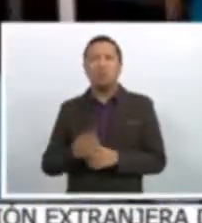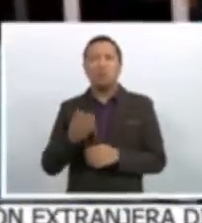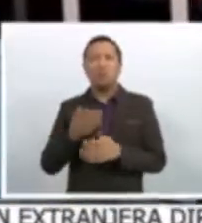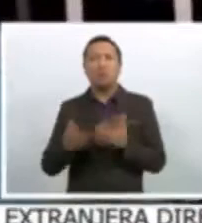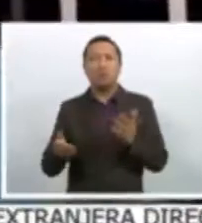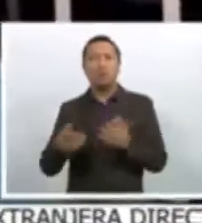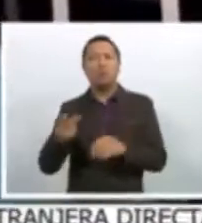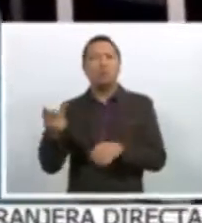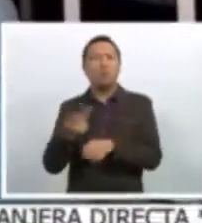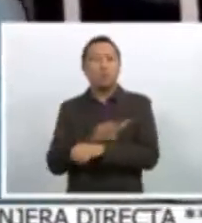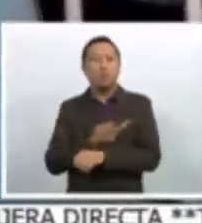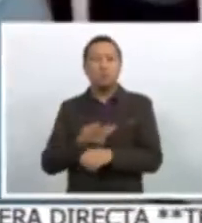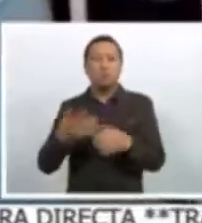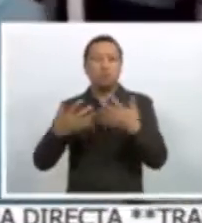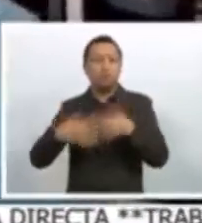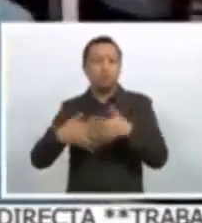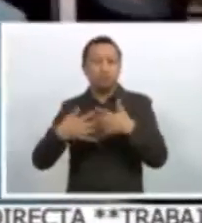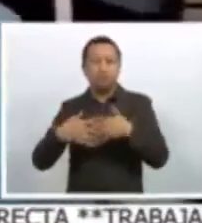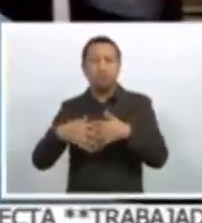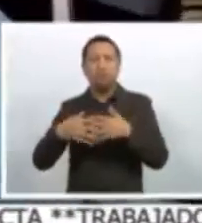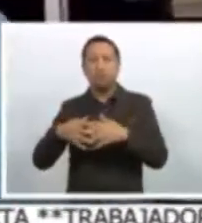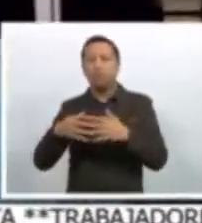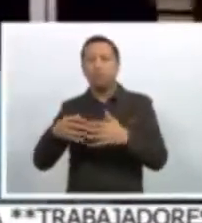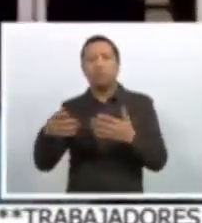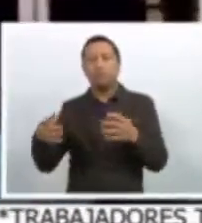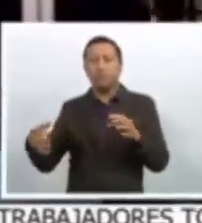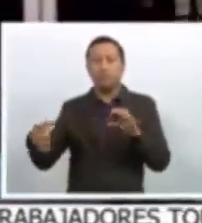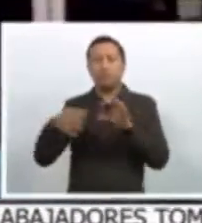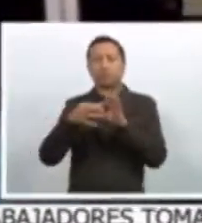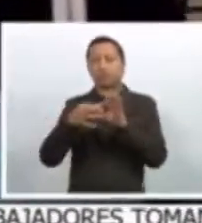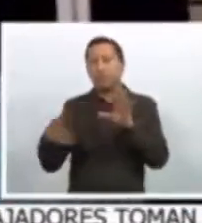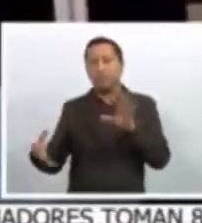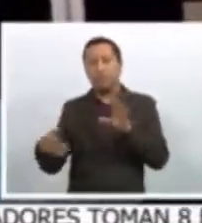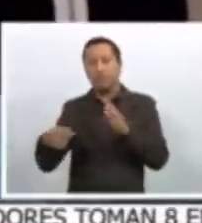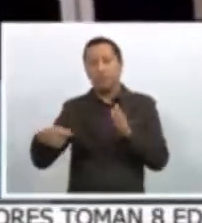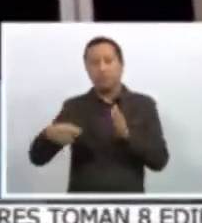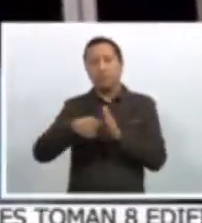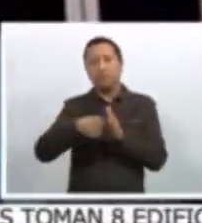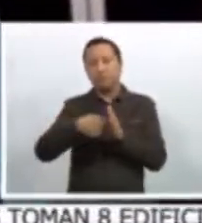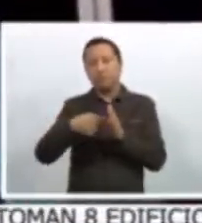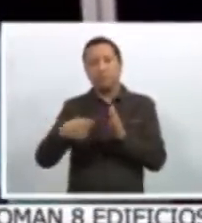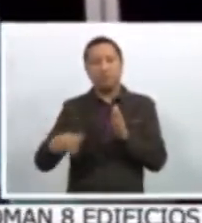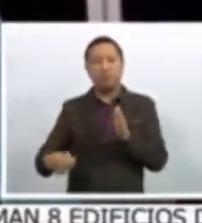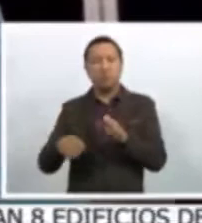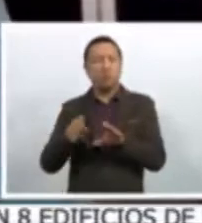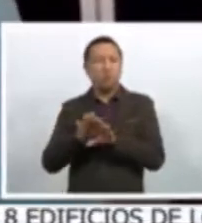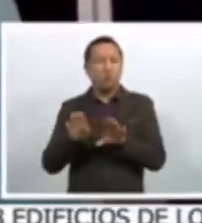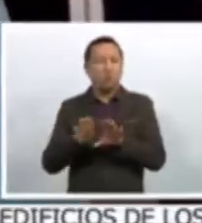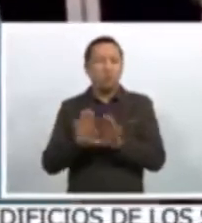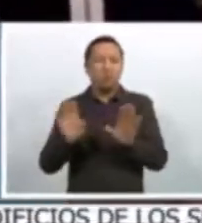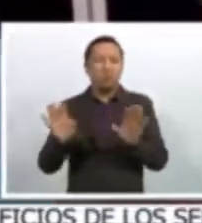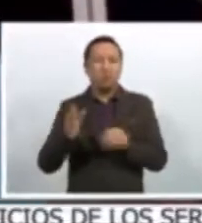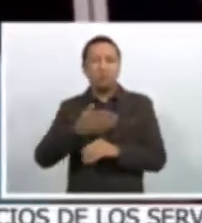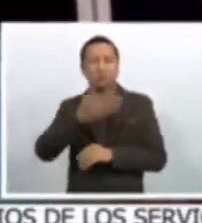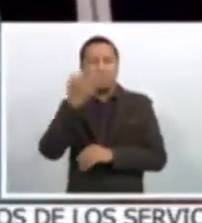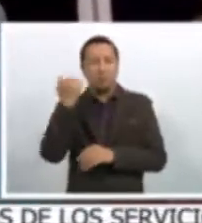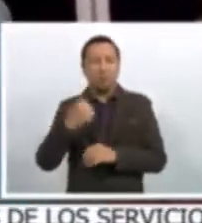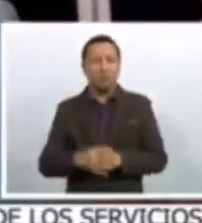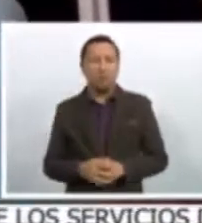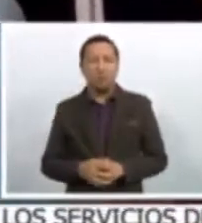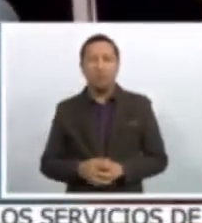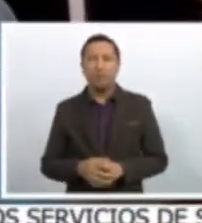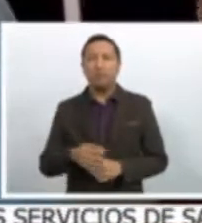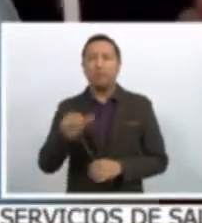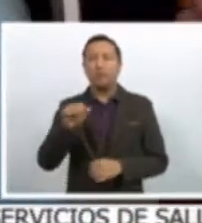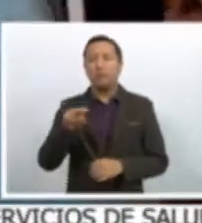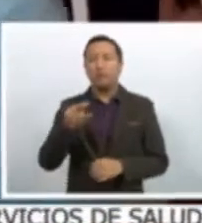Resulta que el respirador se había desconectado. ¿Cómo se desconectó el respirador? ¿Quién sabe? Pero se desconectó. Anilú León